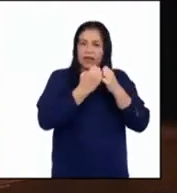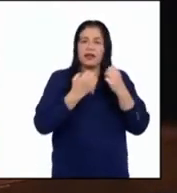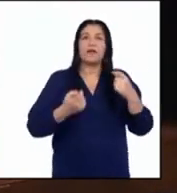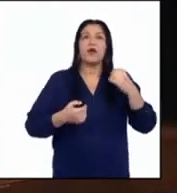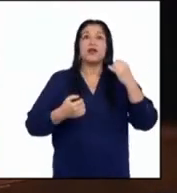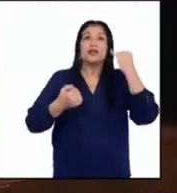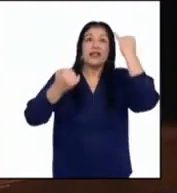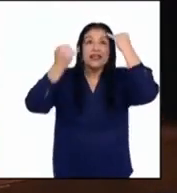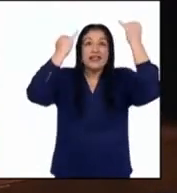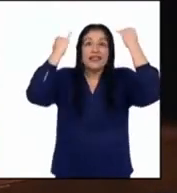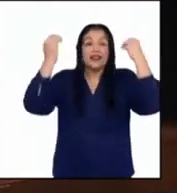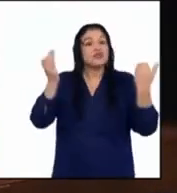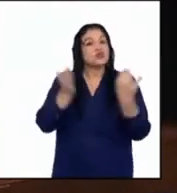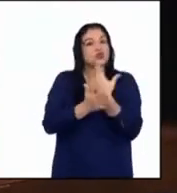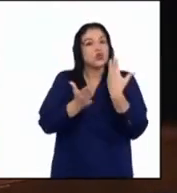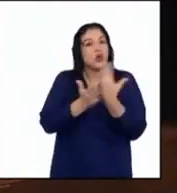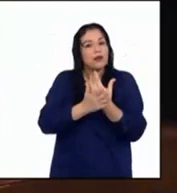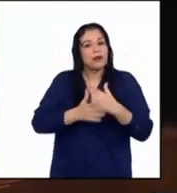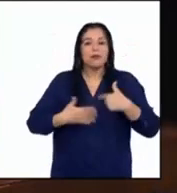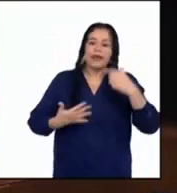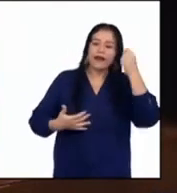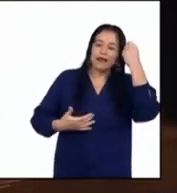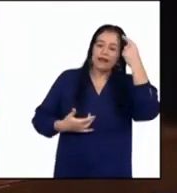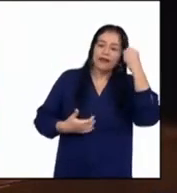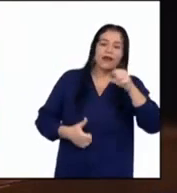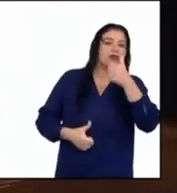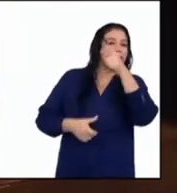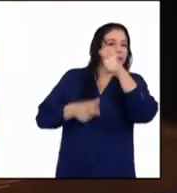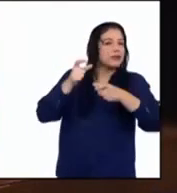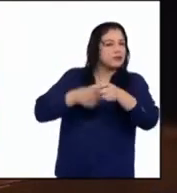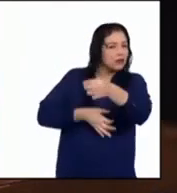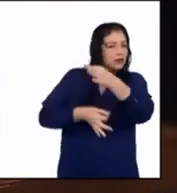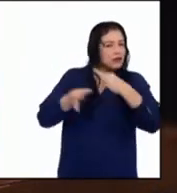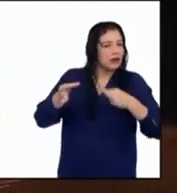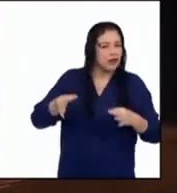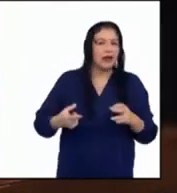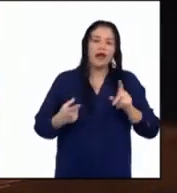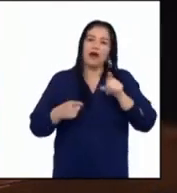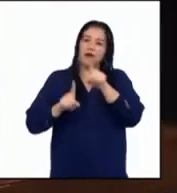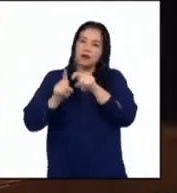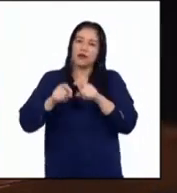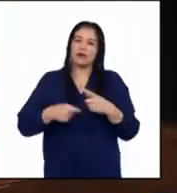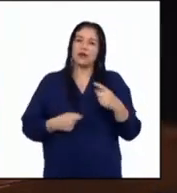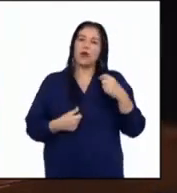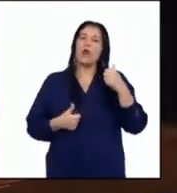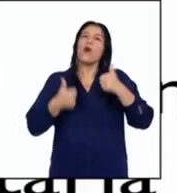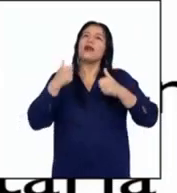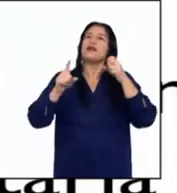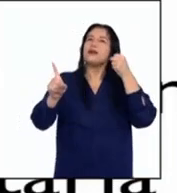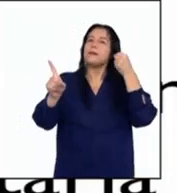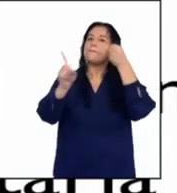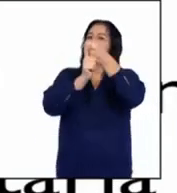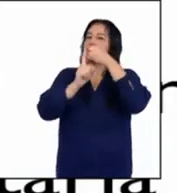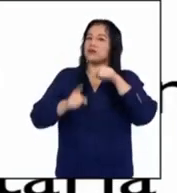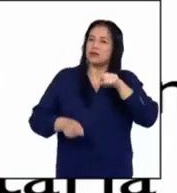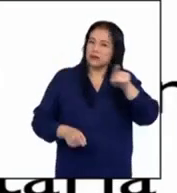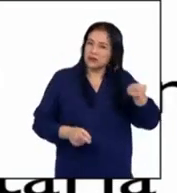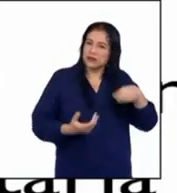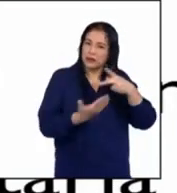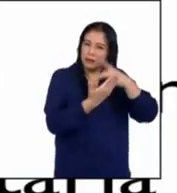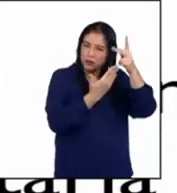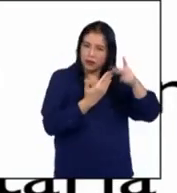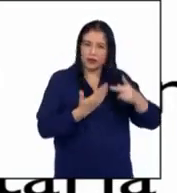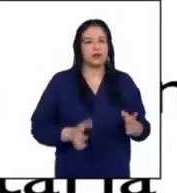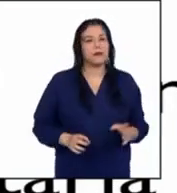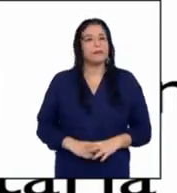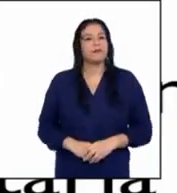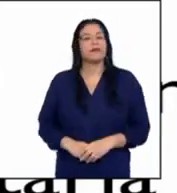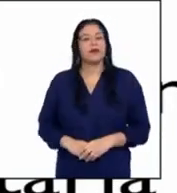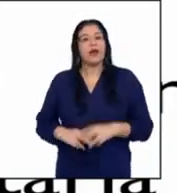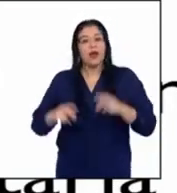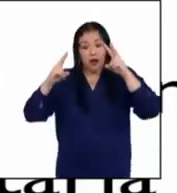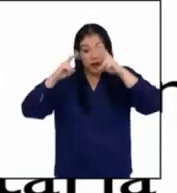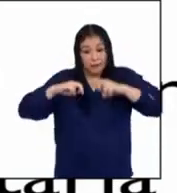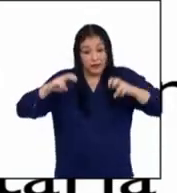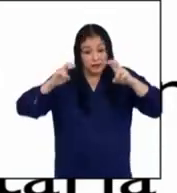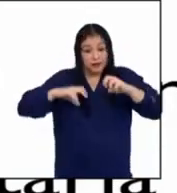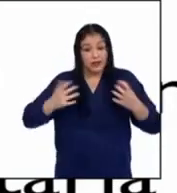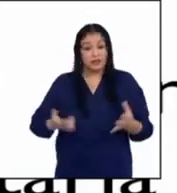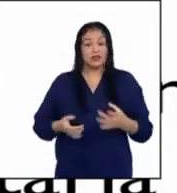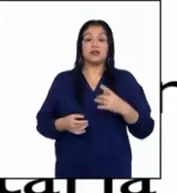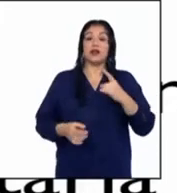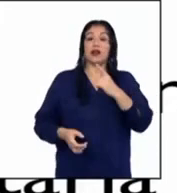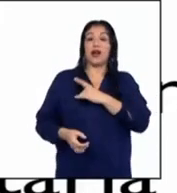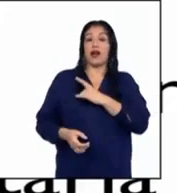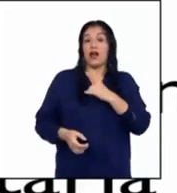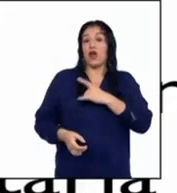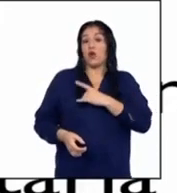más empáticos, etc. Les pido que imaginemos el impacto de esto. Según el Centro de Investigación de la Universidad